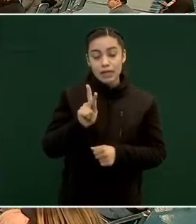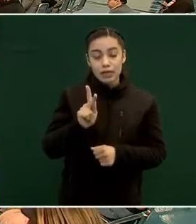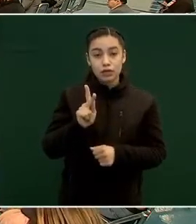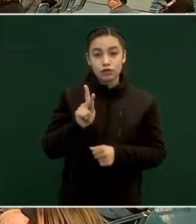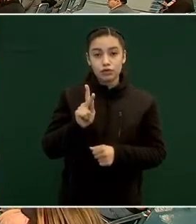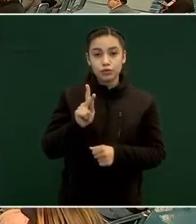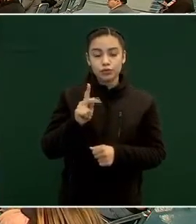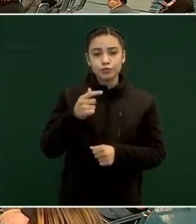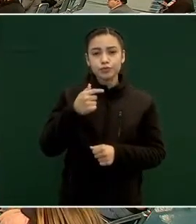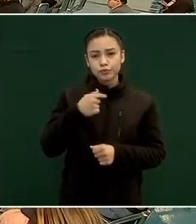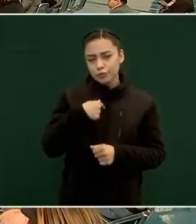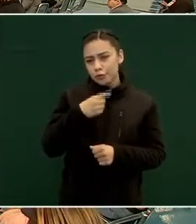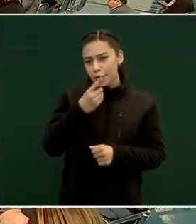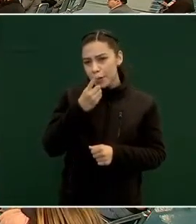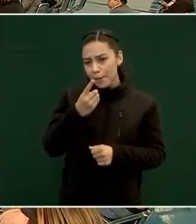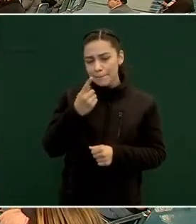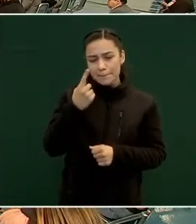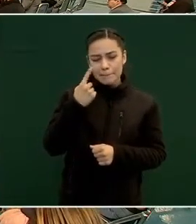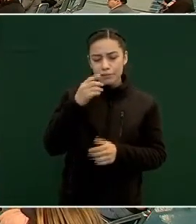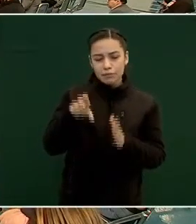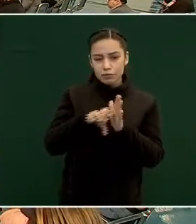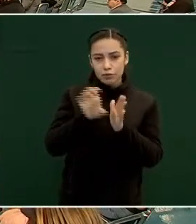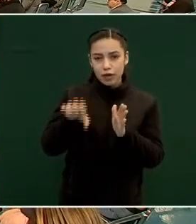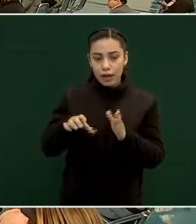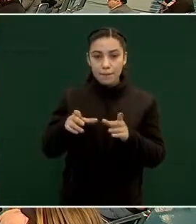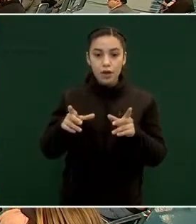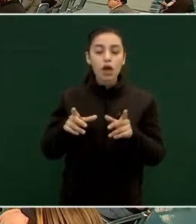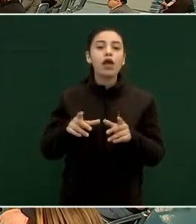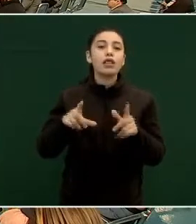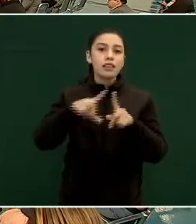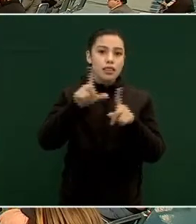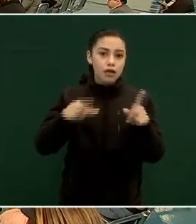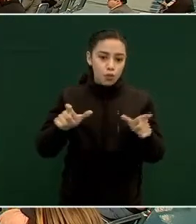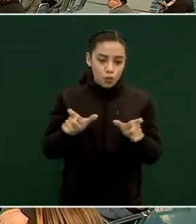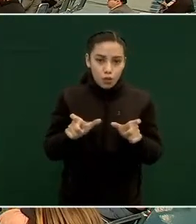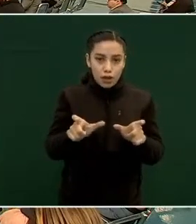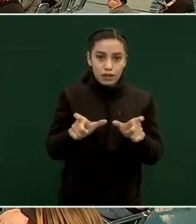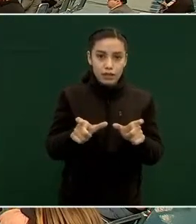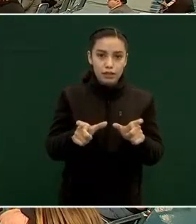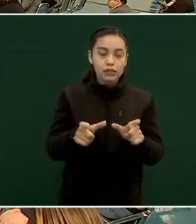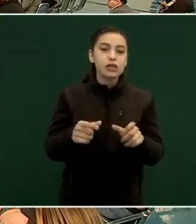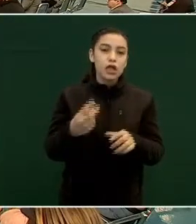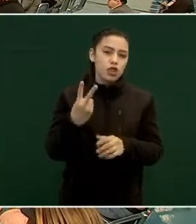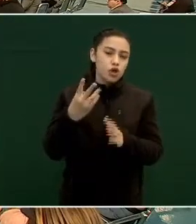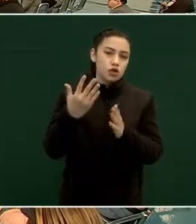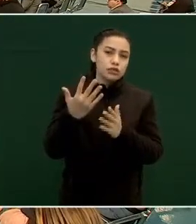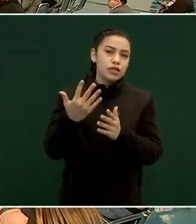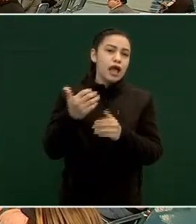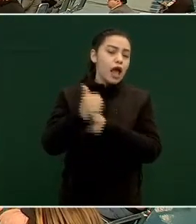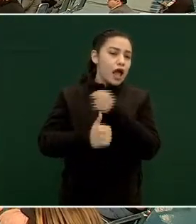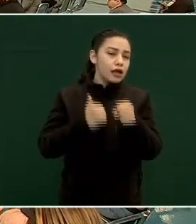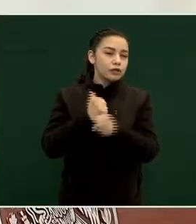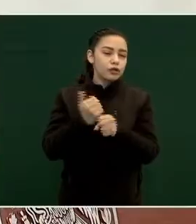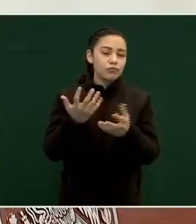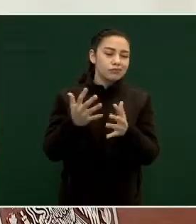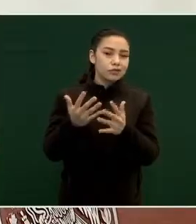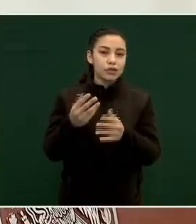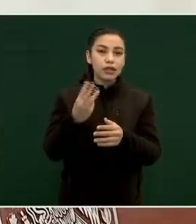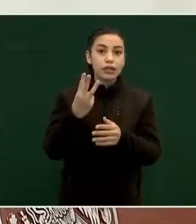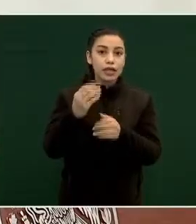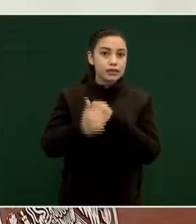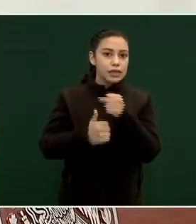que la Guardia Nacional en 2 años tiene ya 3 años y fracción tiene más